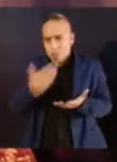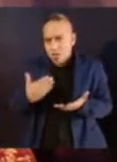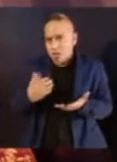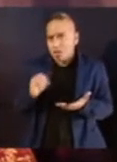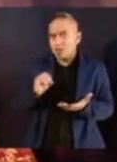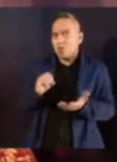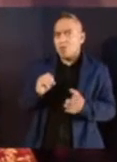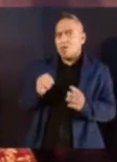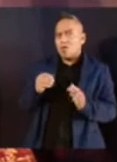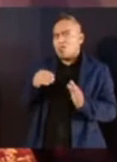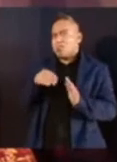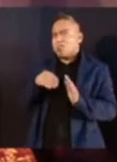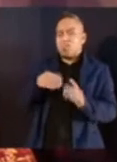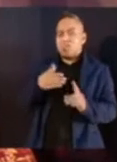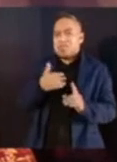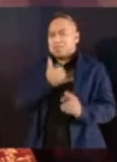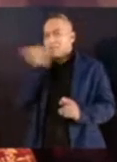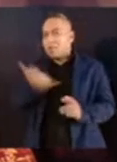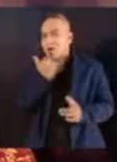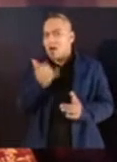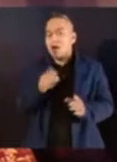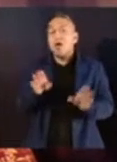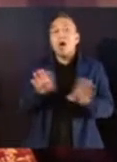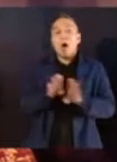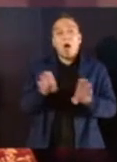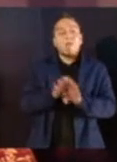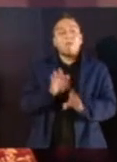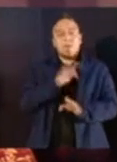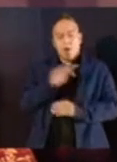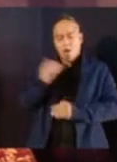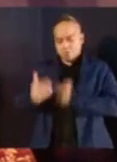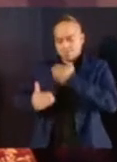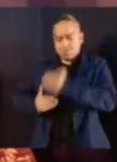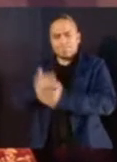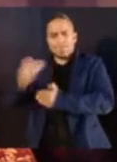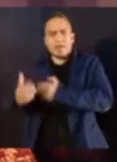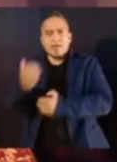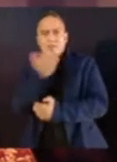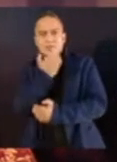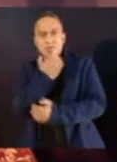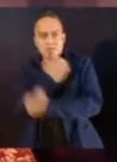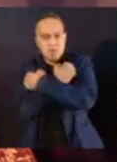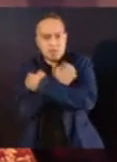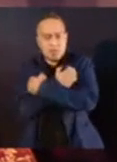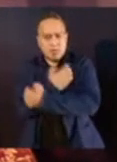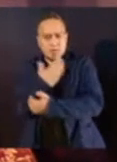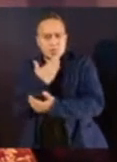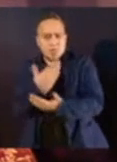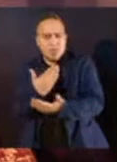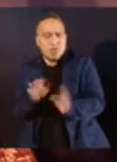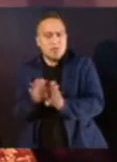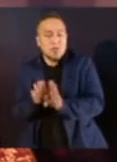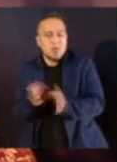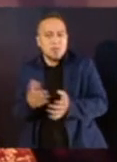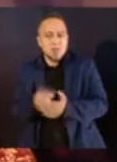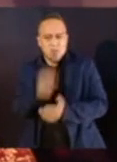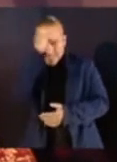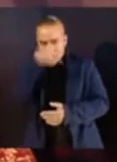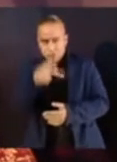el renglón educativo, en el aspecto didáctico? Muchas gracias por su respuesta.